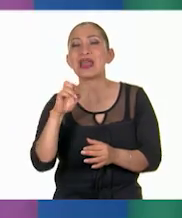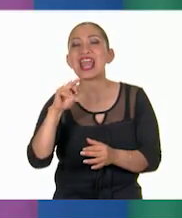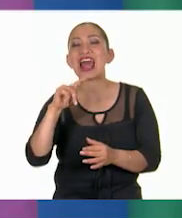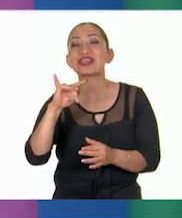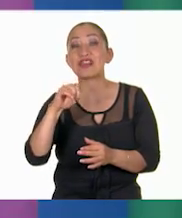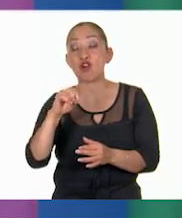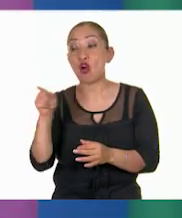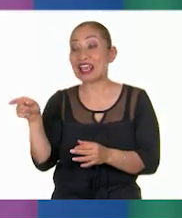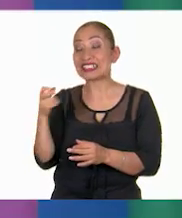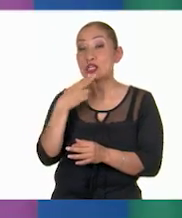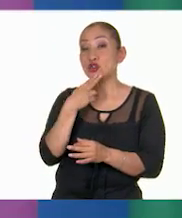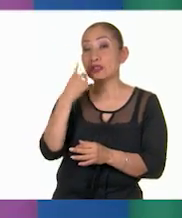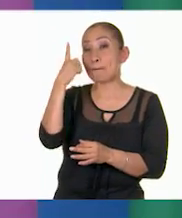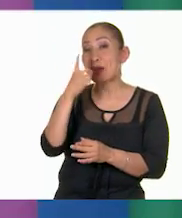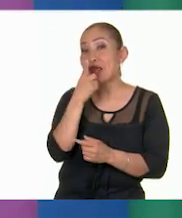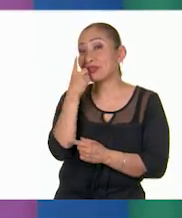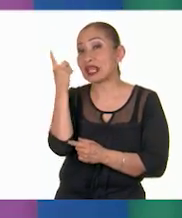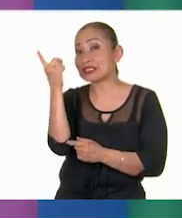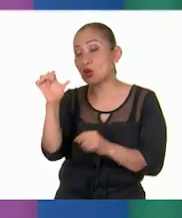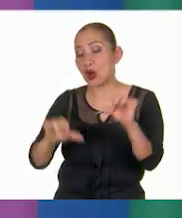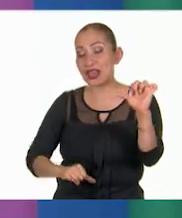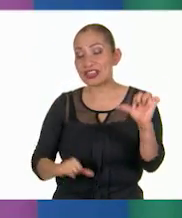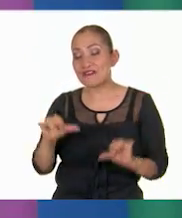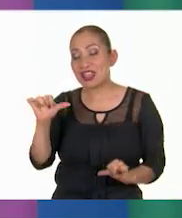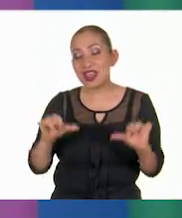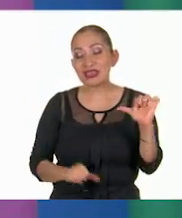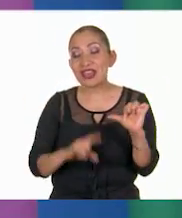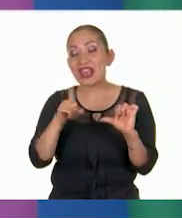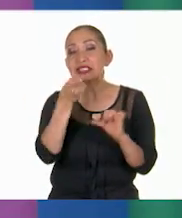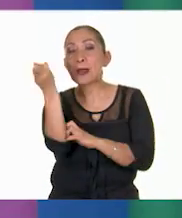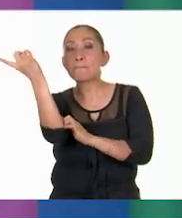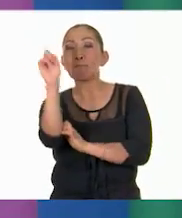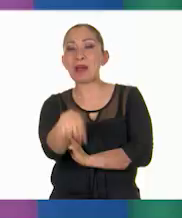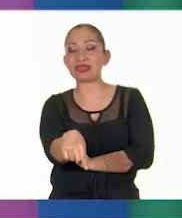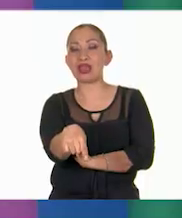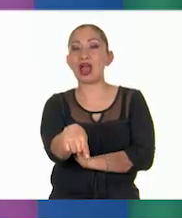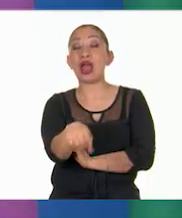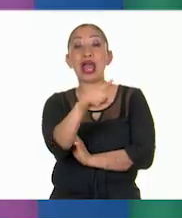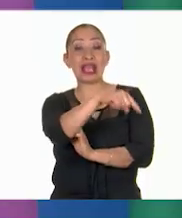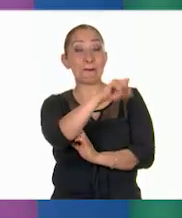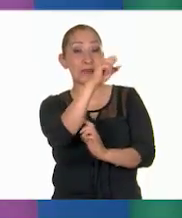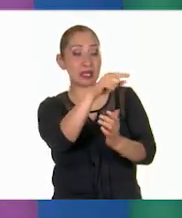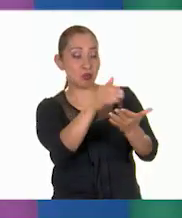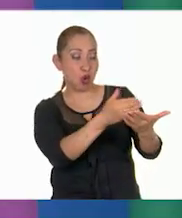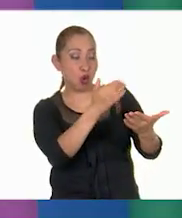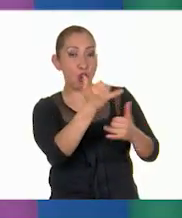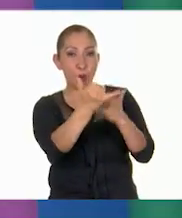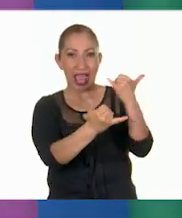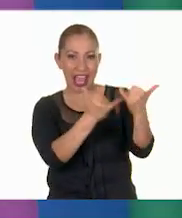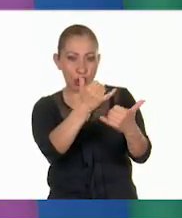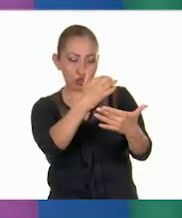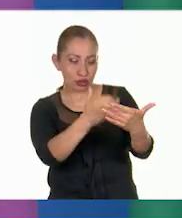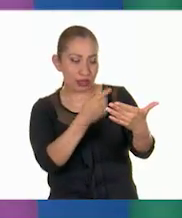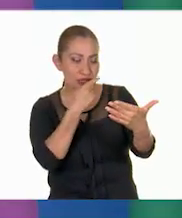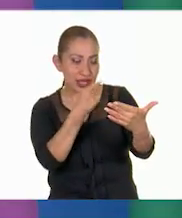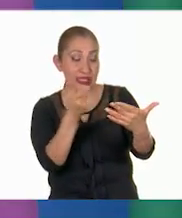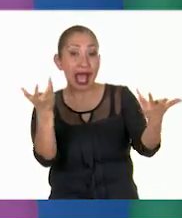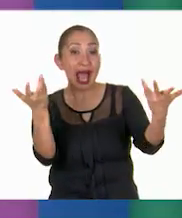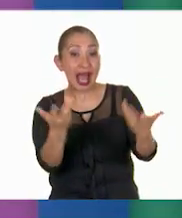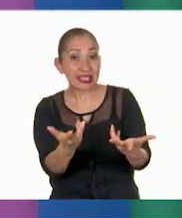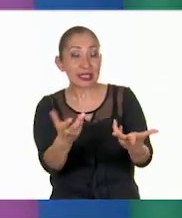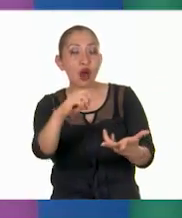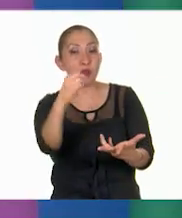Que se emplea para expresar una acción que es una orden y en los manuales de juego se usan para manifestar